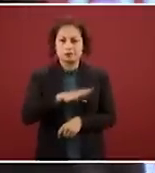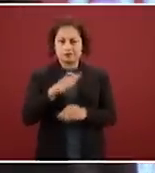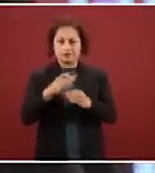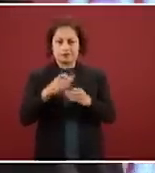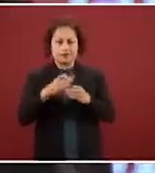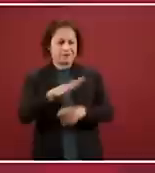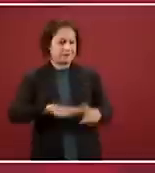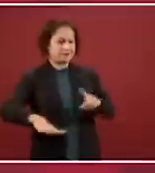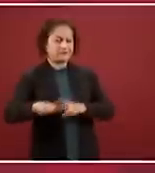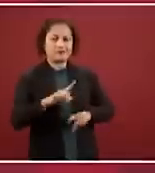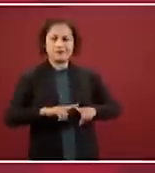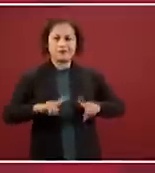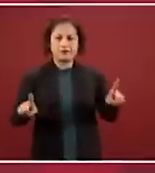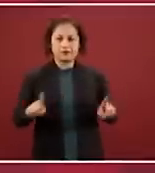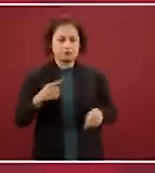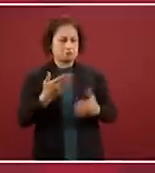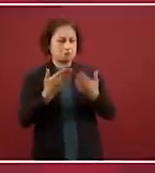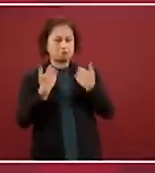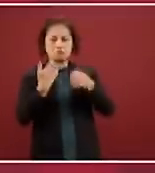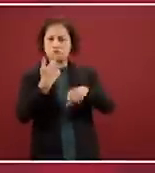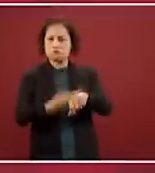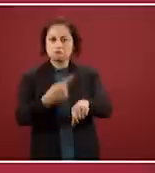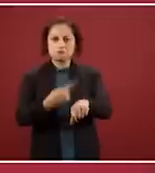Hay optimismo.